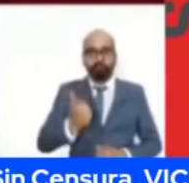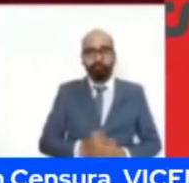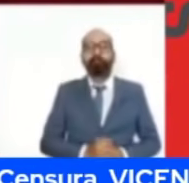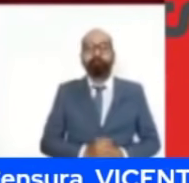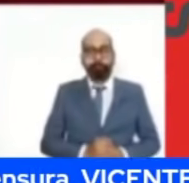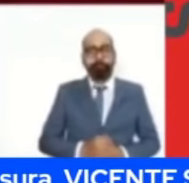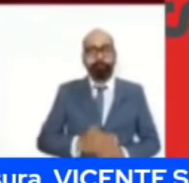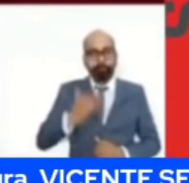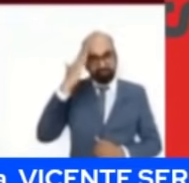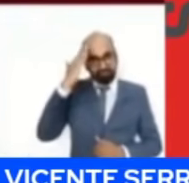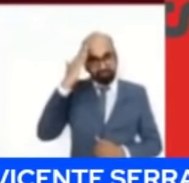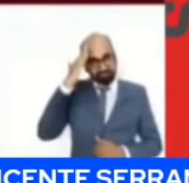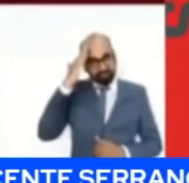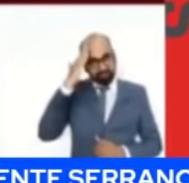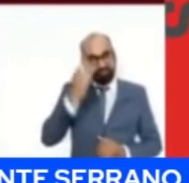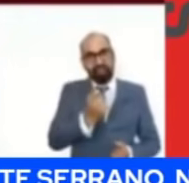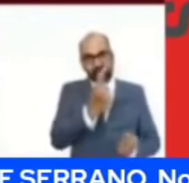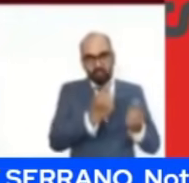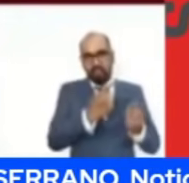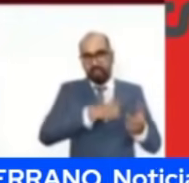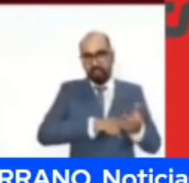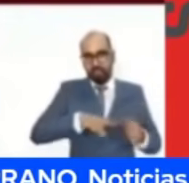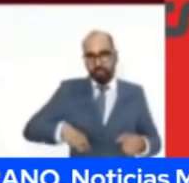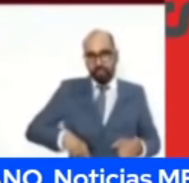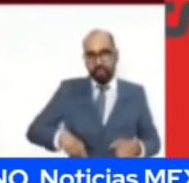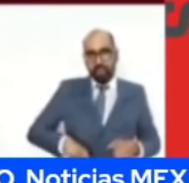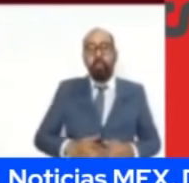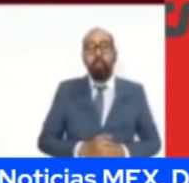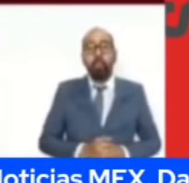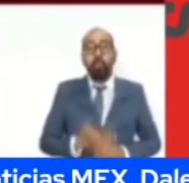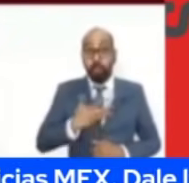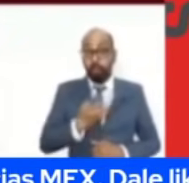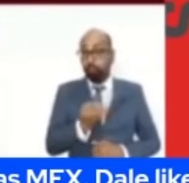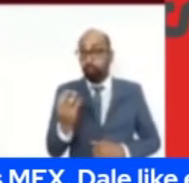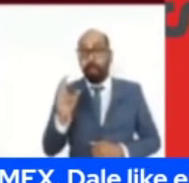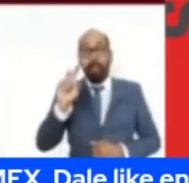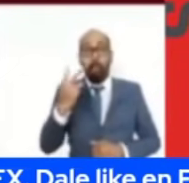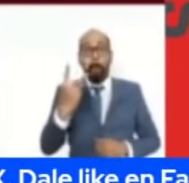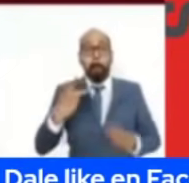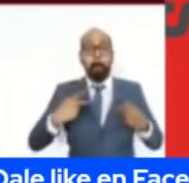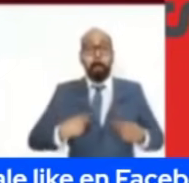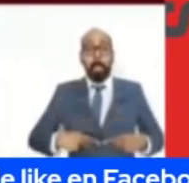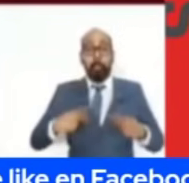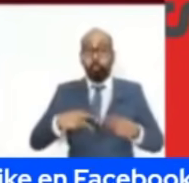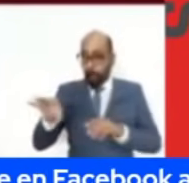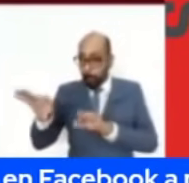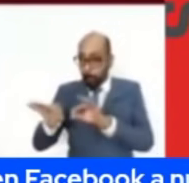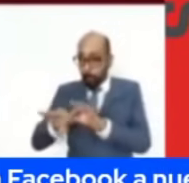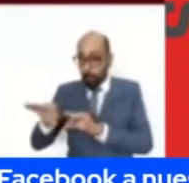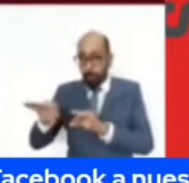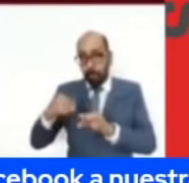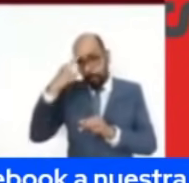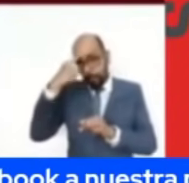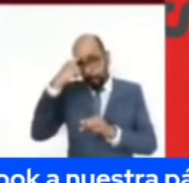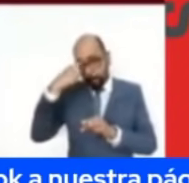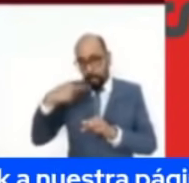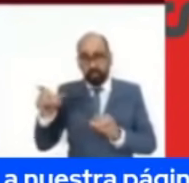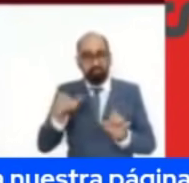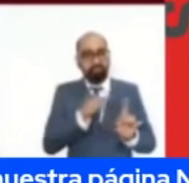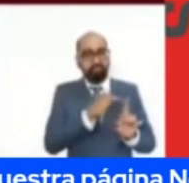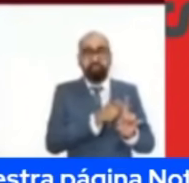funcionarios públicos pero ya treinta y dos escoltas estaban asignados al titular de la escuela que es el